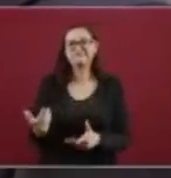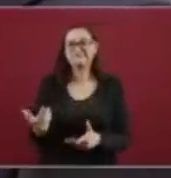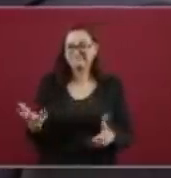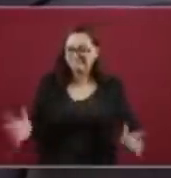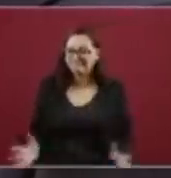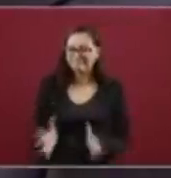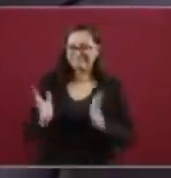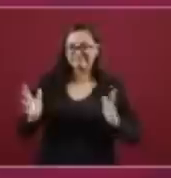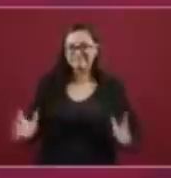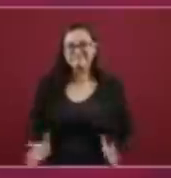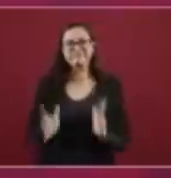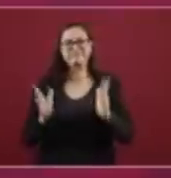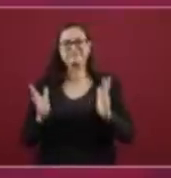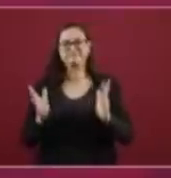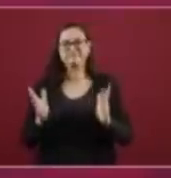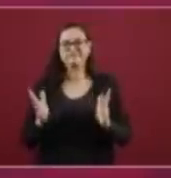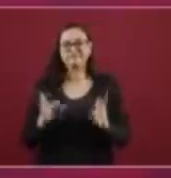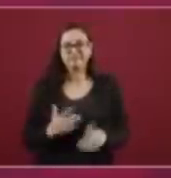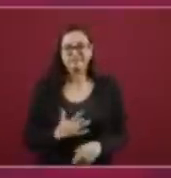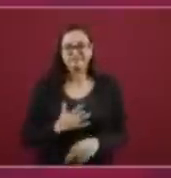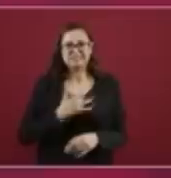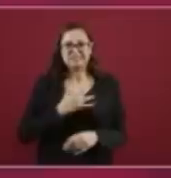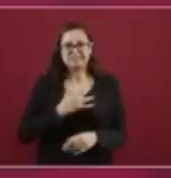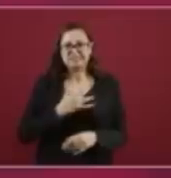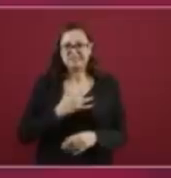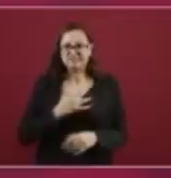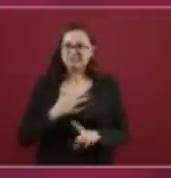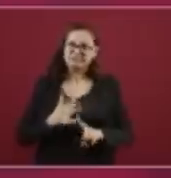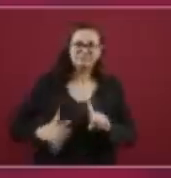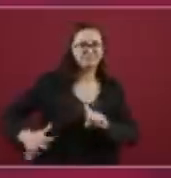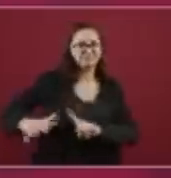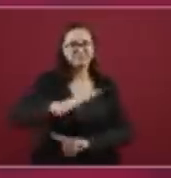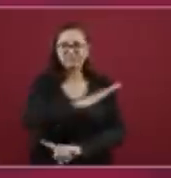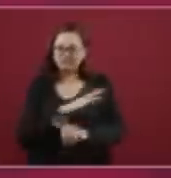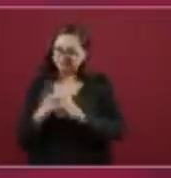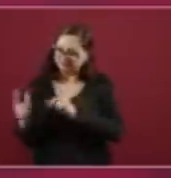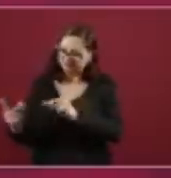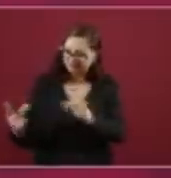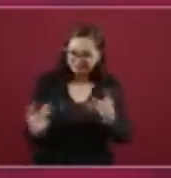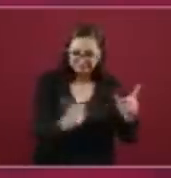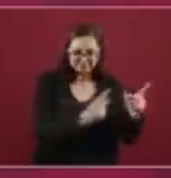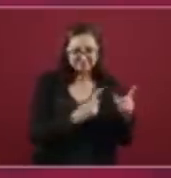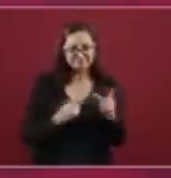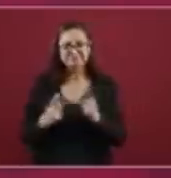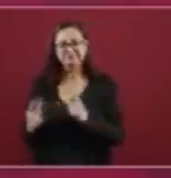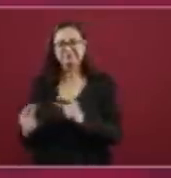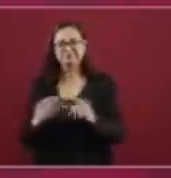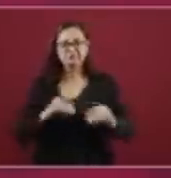estímulo, es el mantener una sociedad viva,